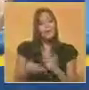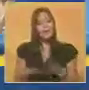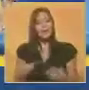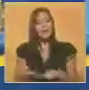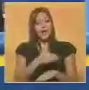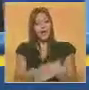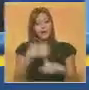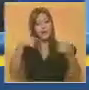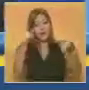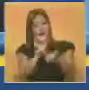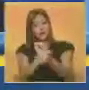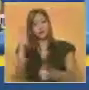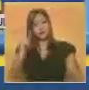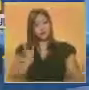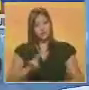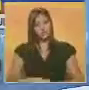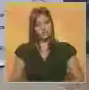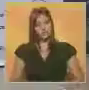ocurridos en las cárceles venezolanas